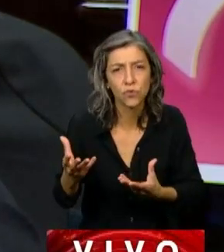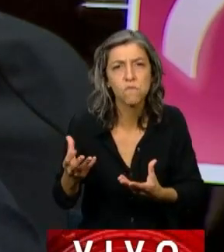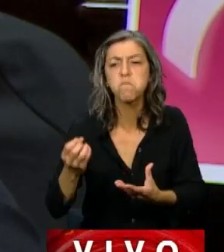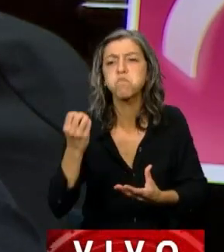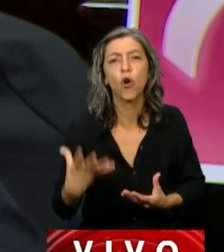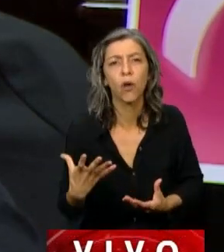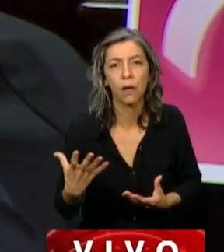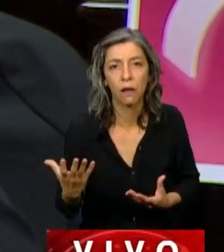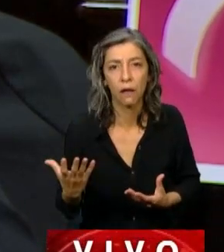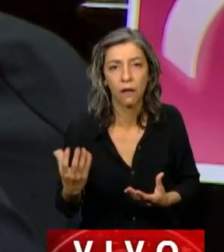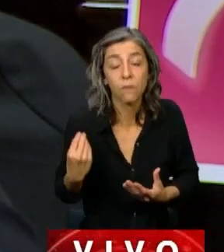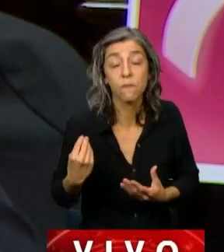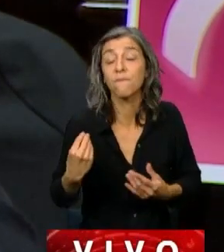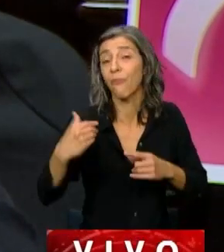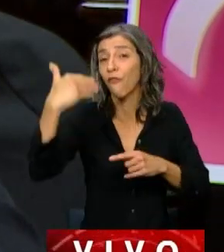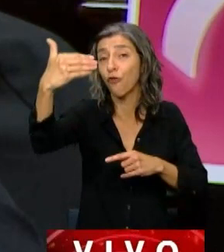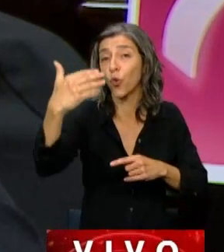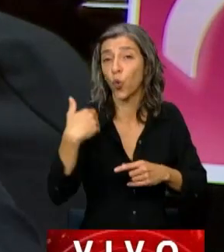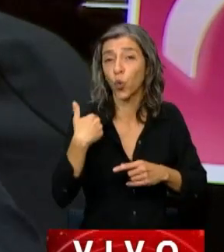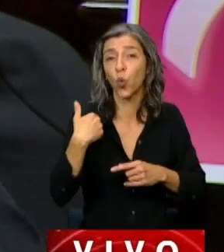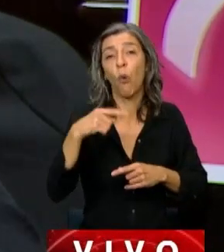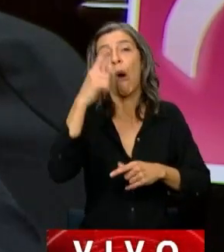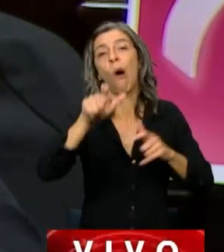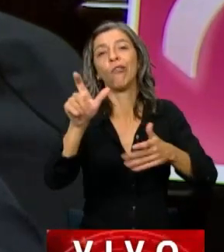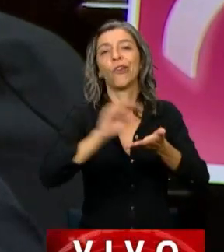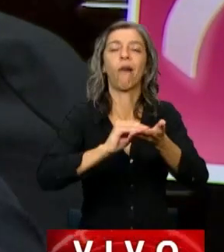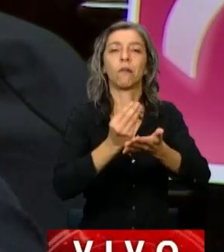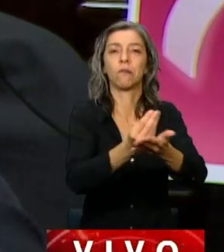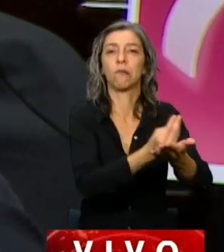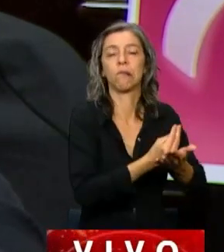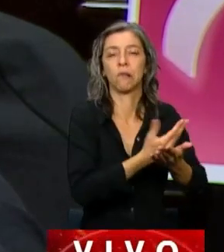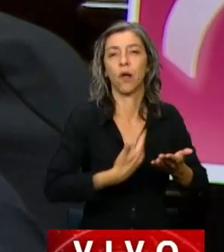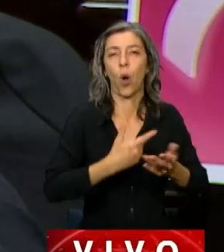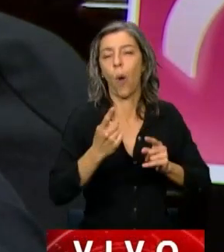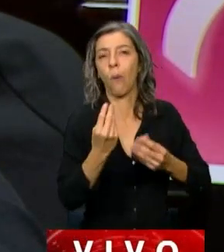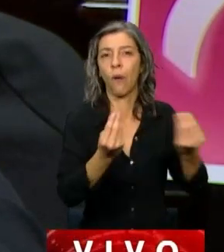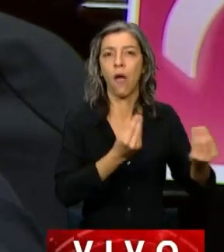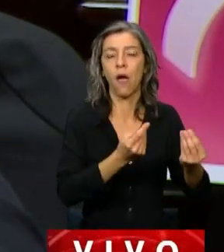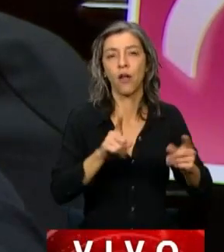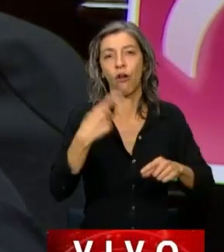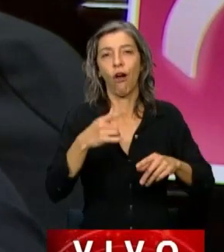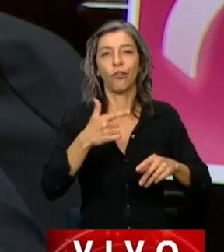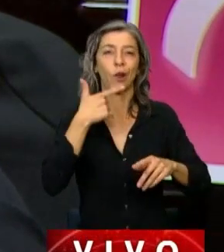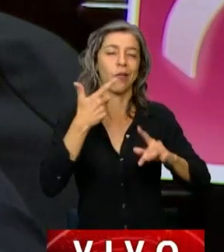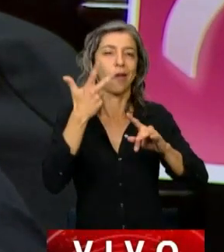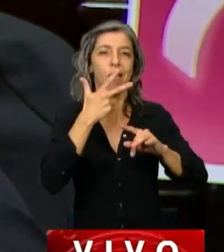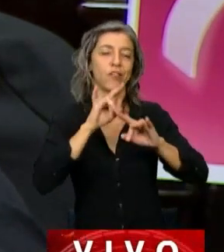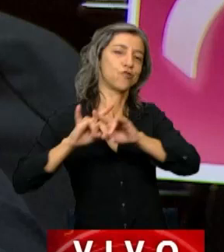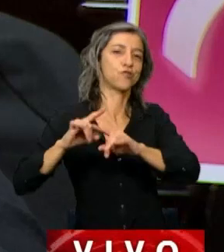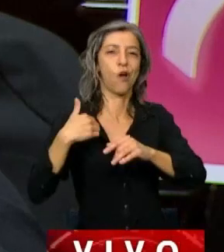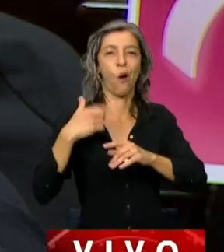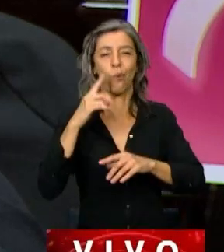futuro no vengan otros funcionarios corruptos, otros organizadores de shows, otros dueños de boliches